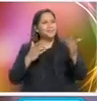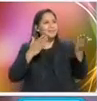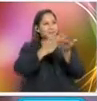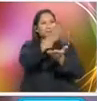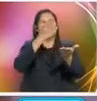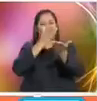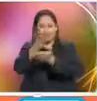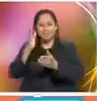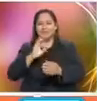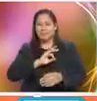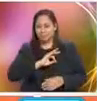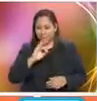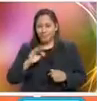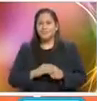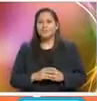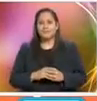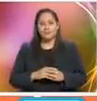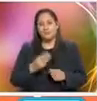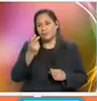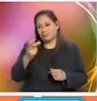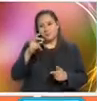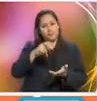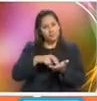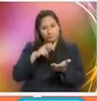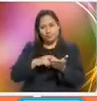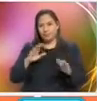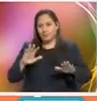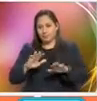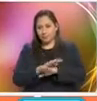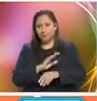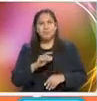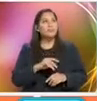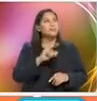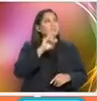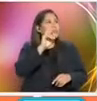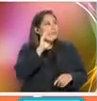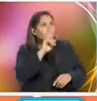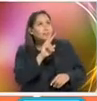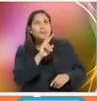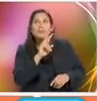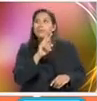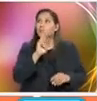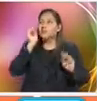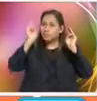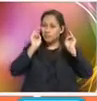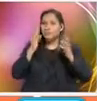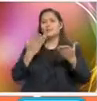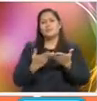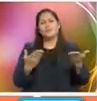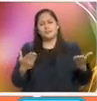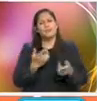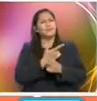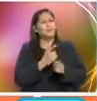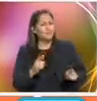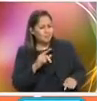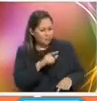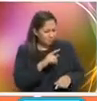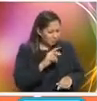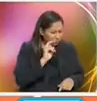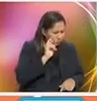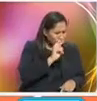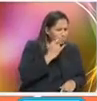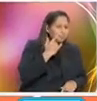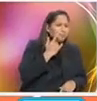hemos trabajado mucho por cambiar estos conceptos, por refrescar esta visión que tienen de los museos. Ahora son espacios vivos, son